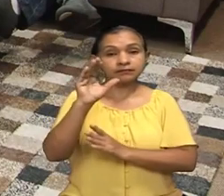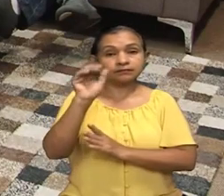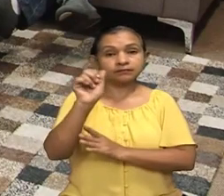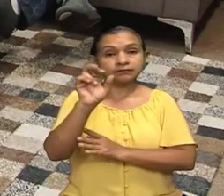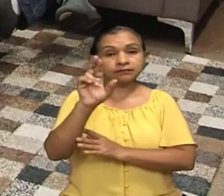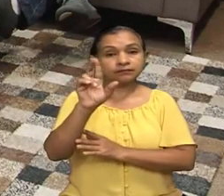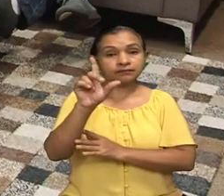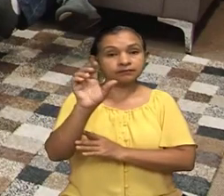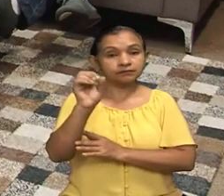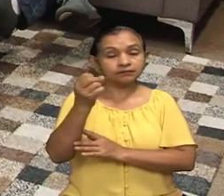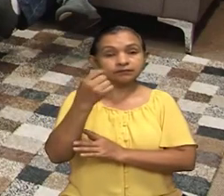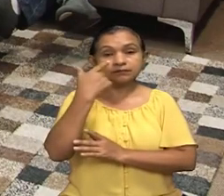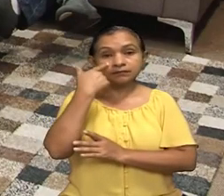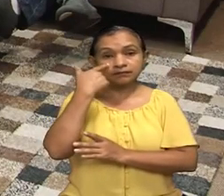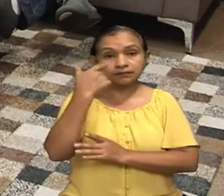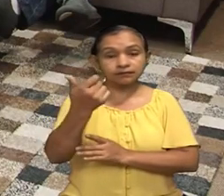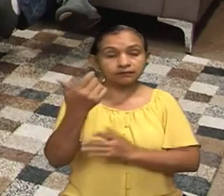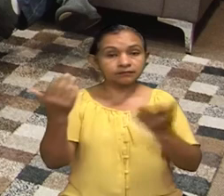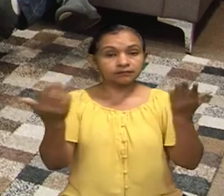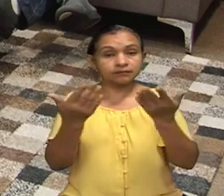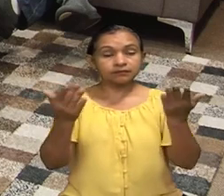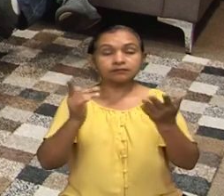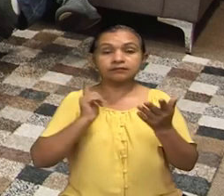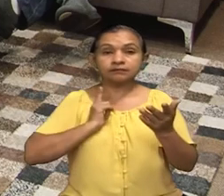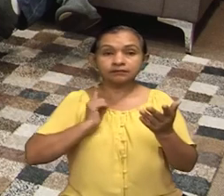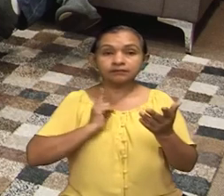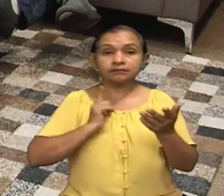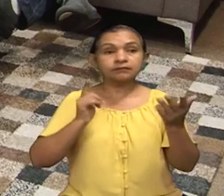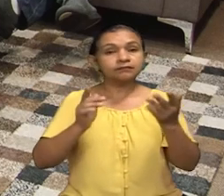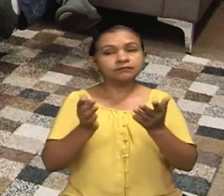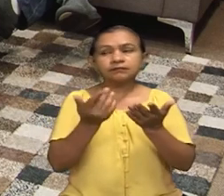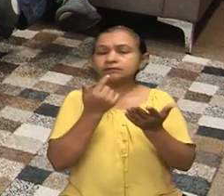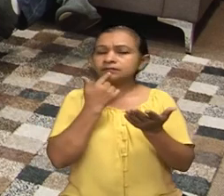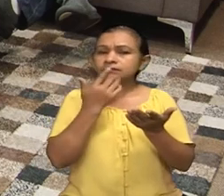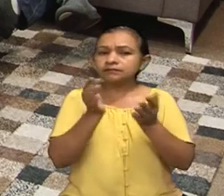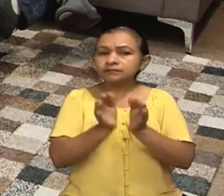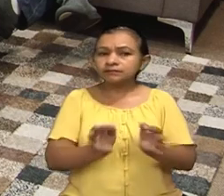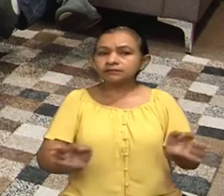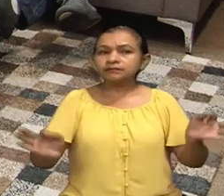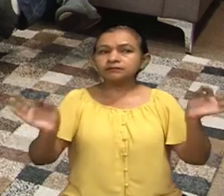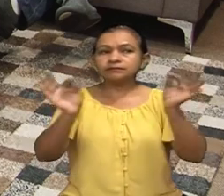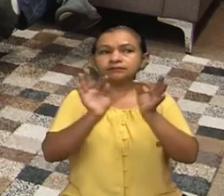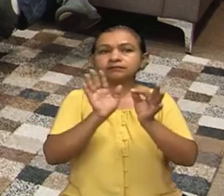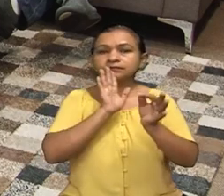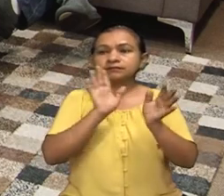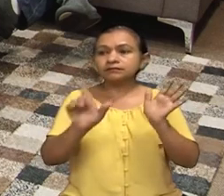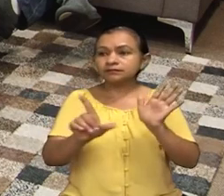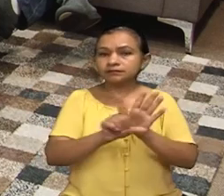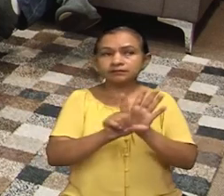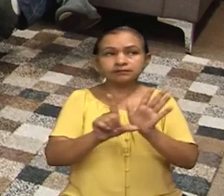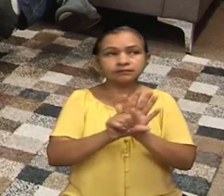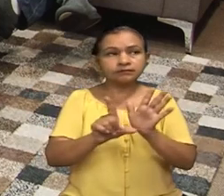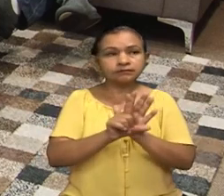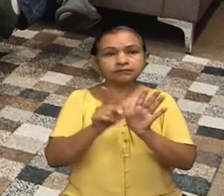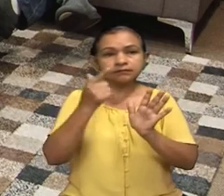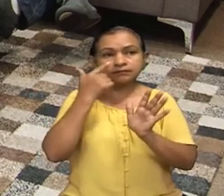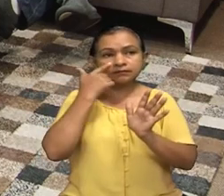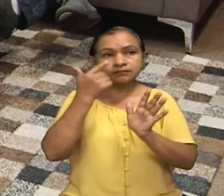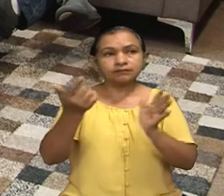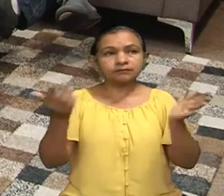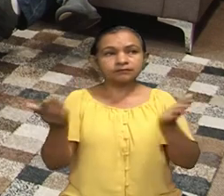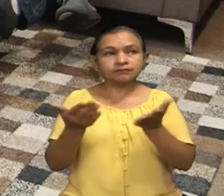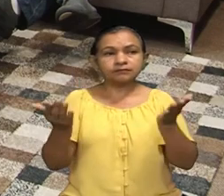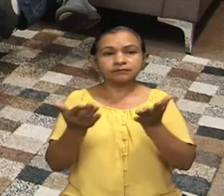Emilio, conocer un poquito los alcances que tiene y cuál es la importancia, porque cuando hablamos de una ley, pues pareciese que es como